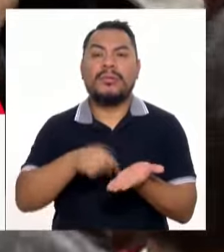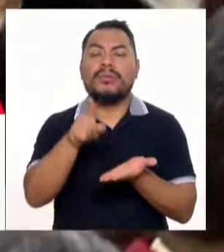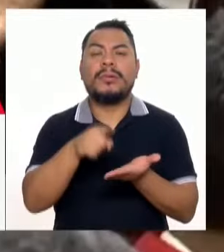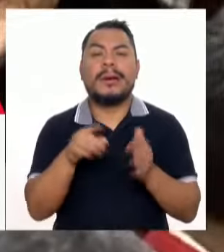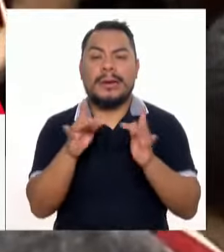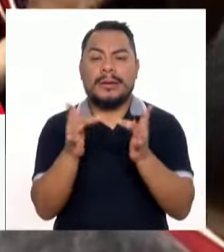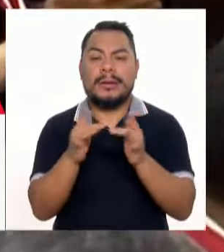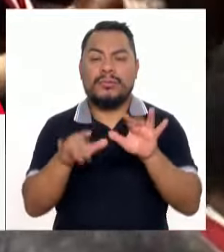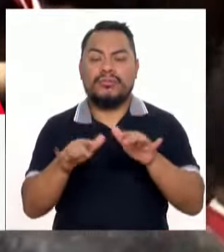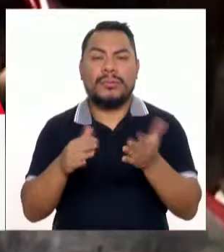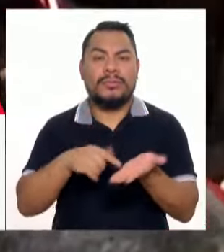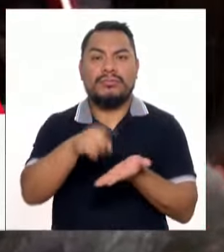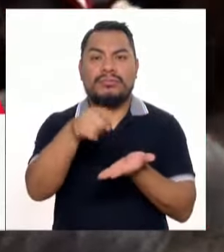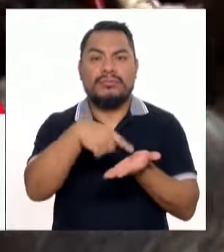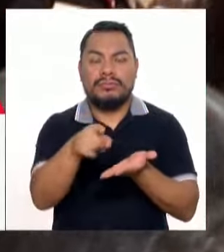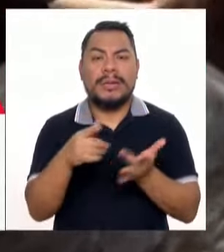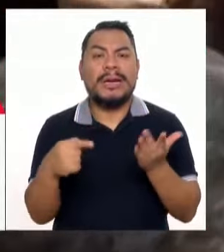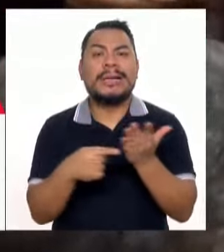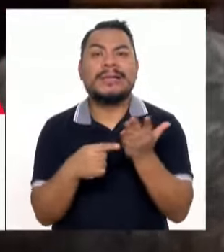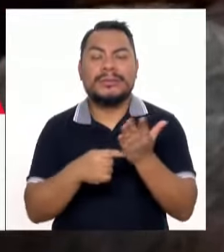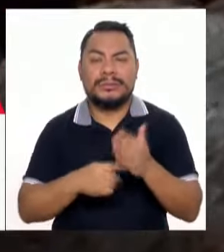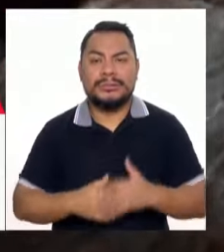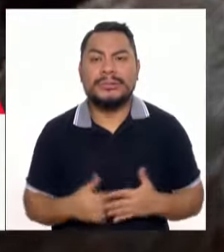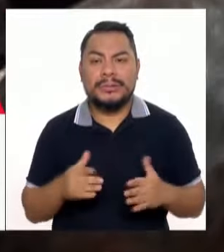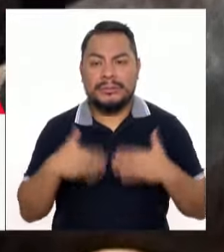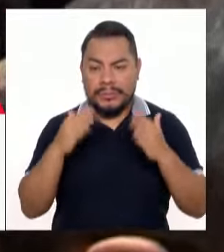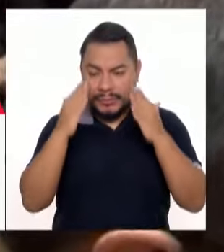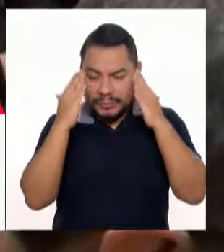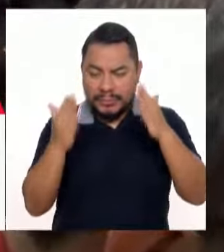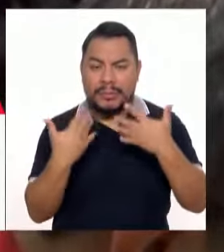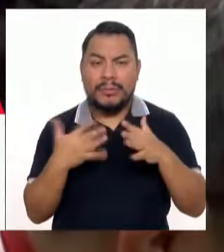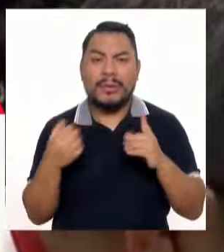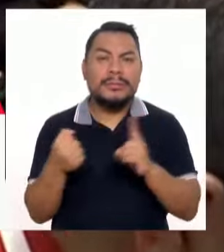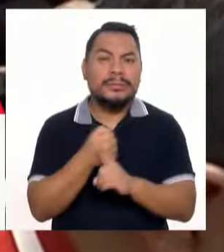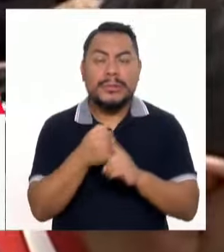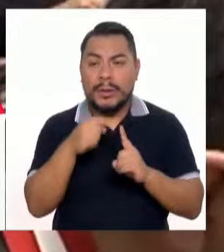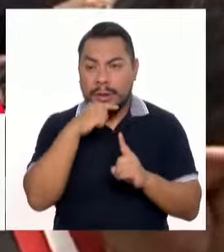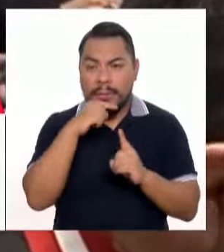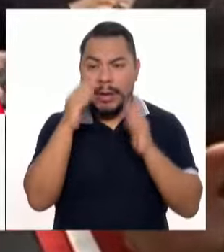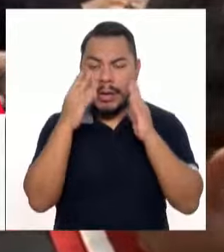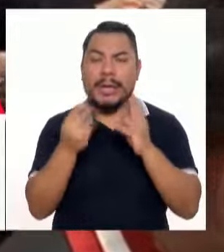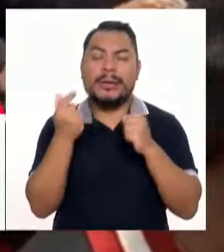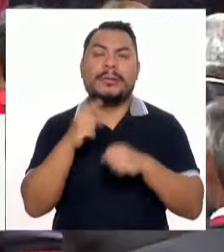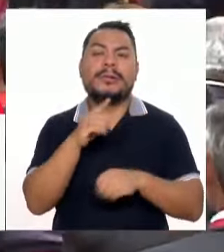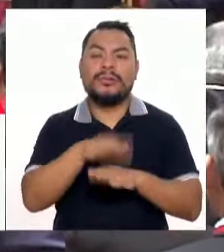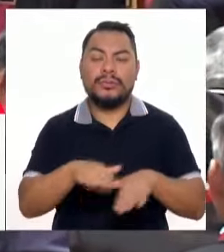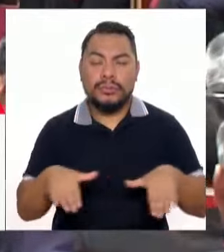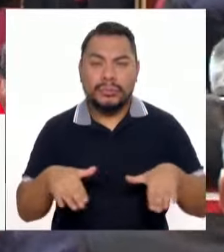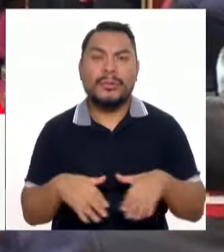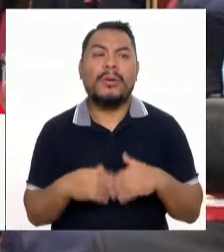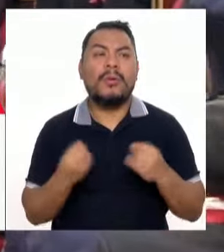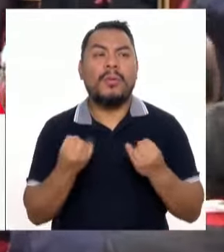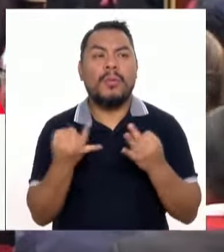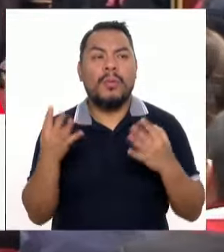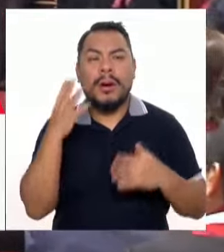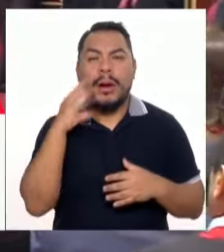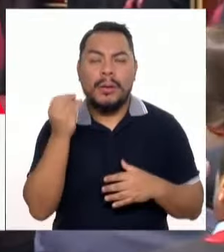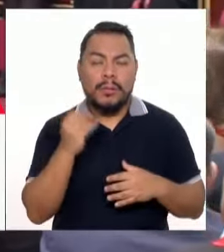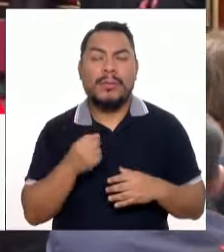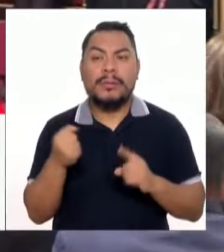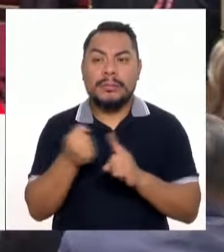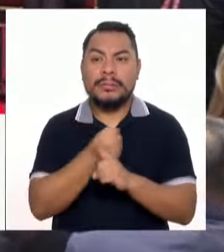electrónicas en juzgado y salas especializadas para atender casos de agresiones a las mujeres, niños, niñas y